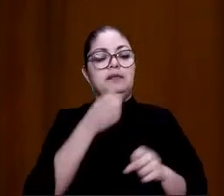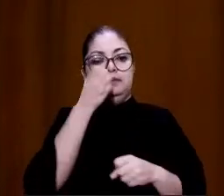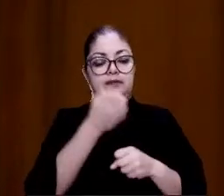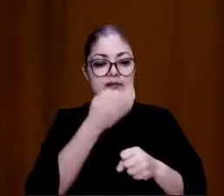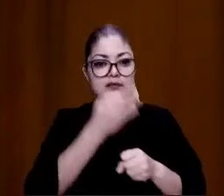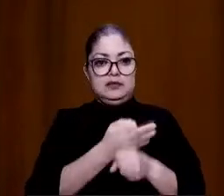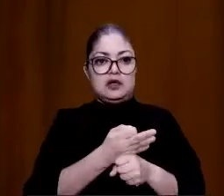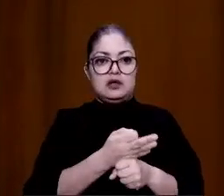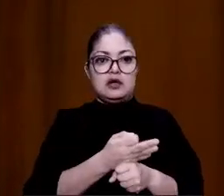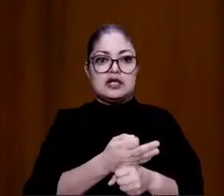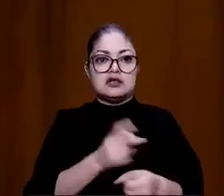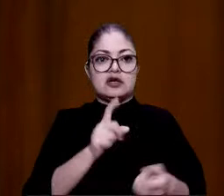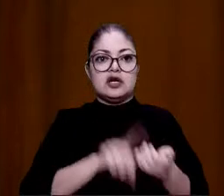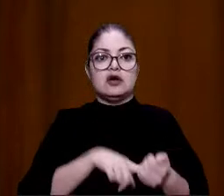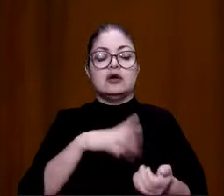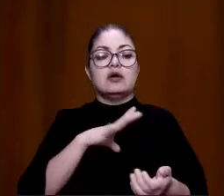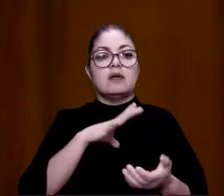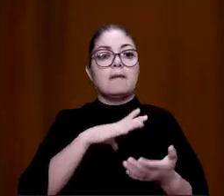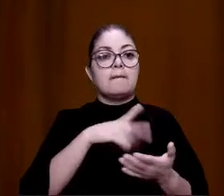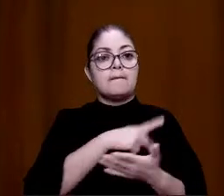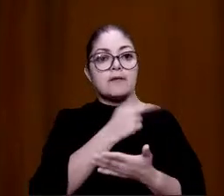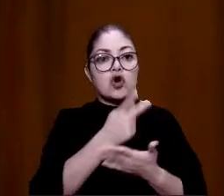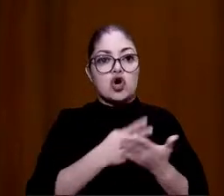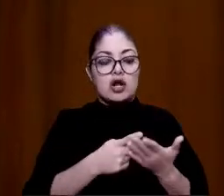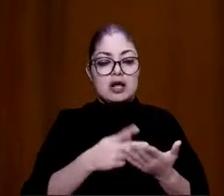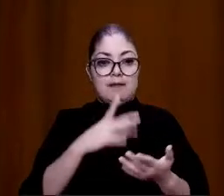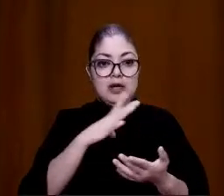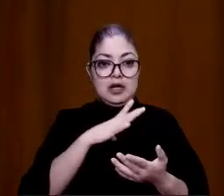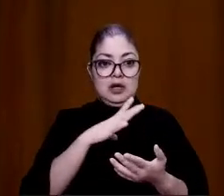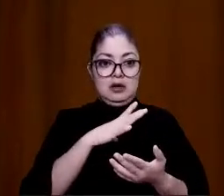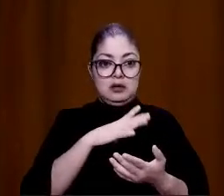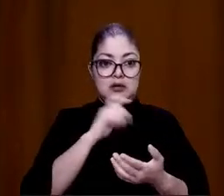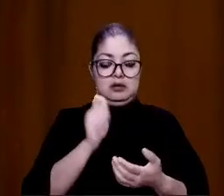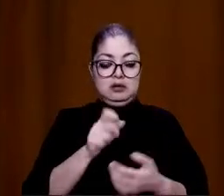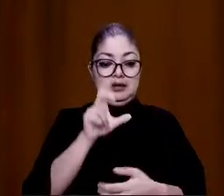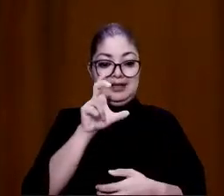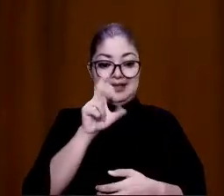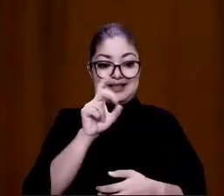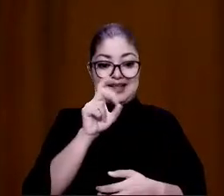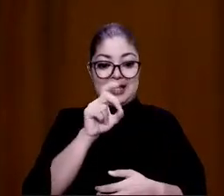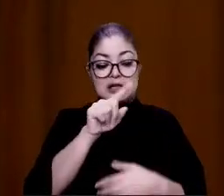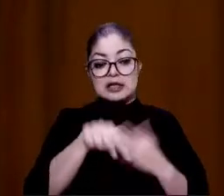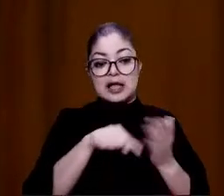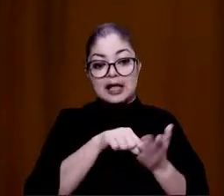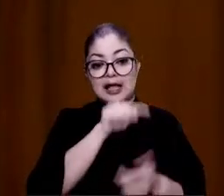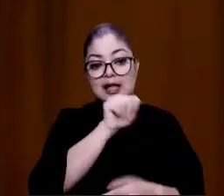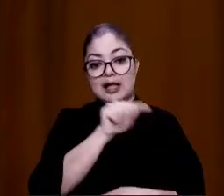estudiantes? Hay un programa muy ambicioso que se está instrumentando en 30 de los planteles